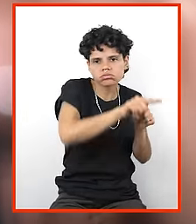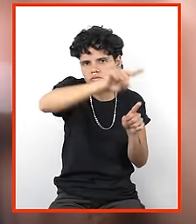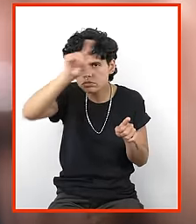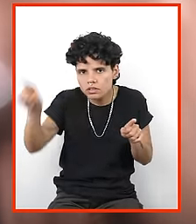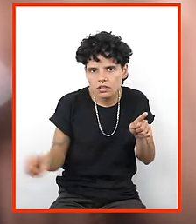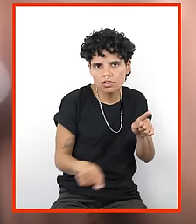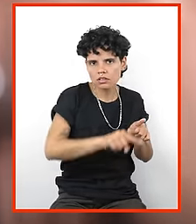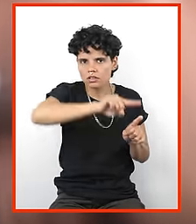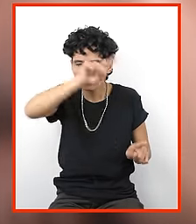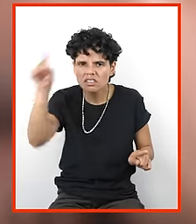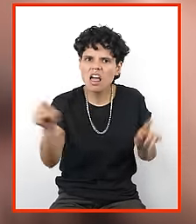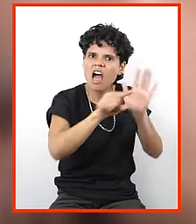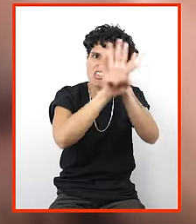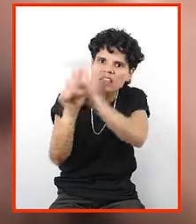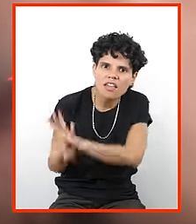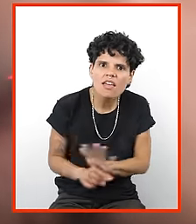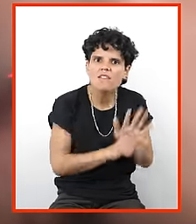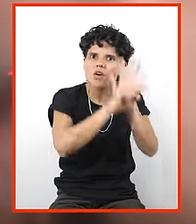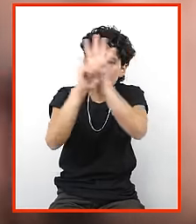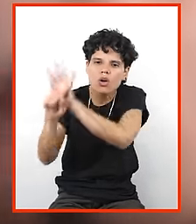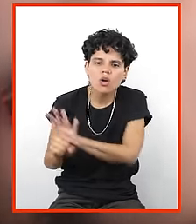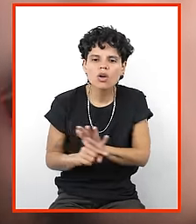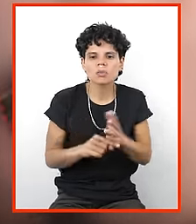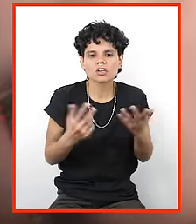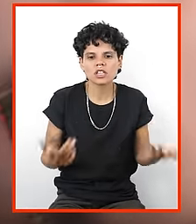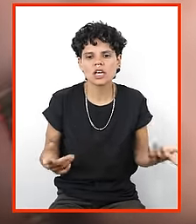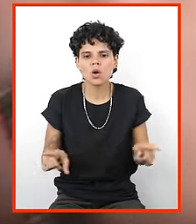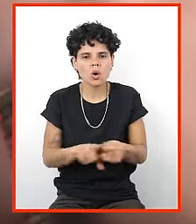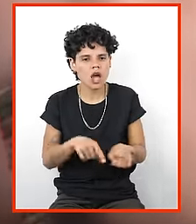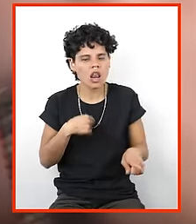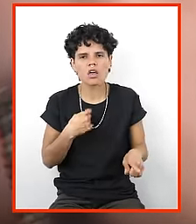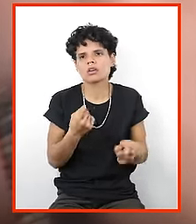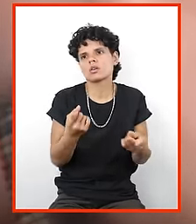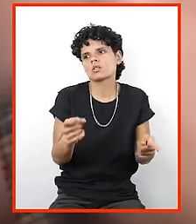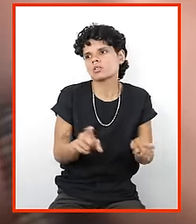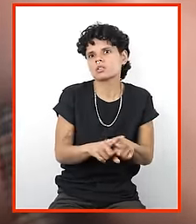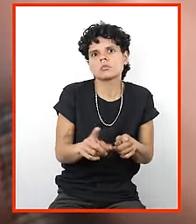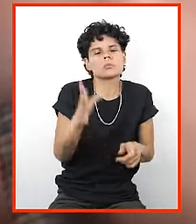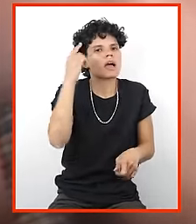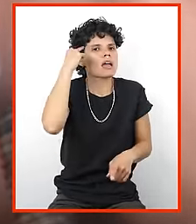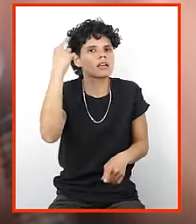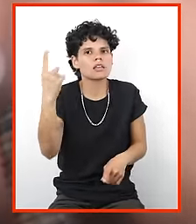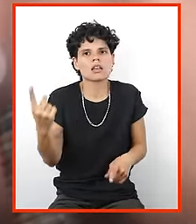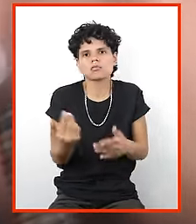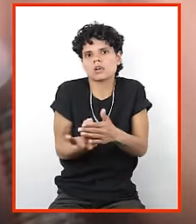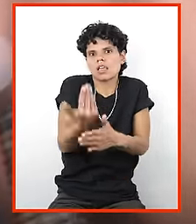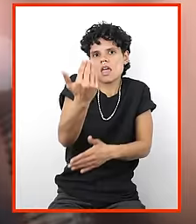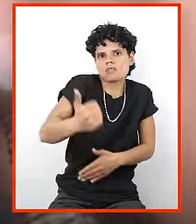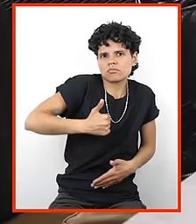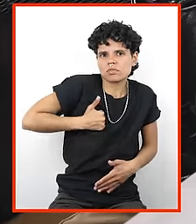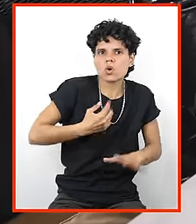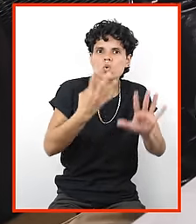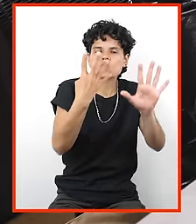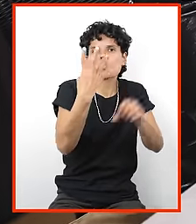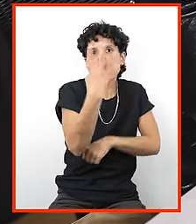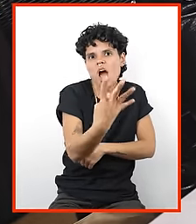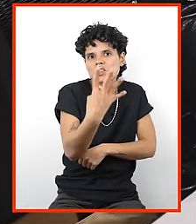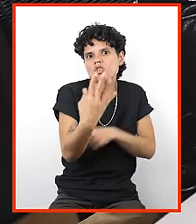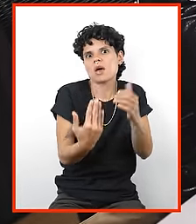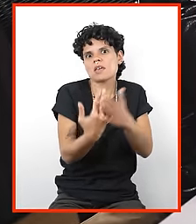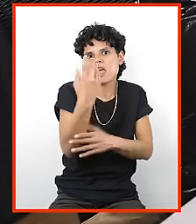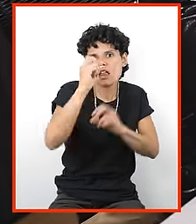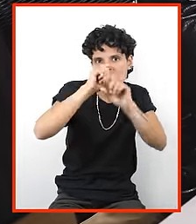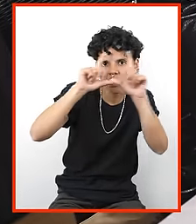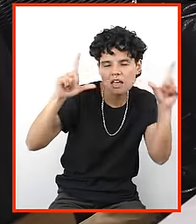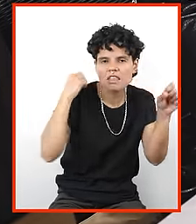la realidad es que, puta, todos y todas trabajan, bueno, no sé, se levantan 4 o 5 de la mañana para llegar a la pega a las 8